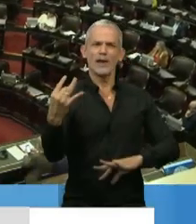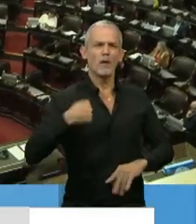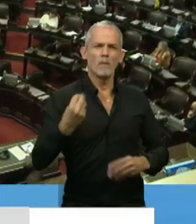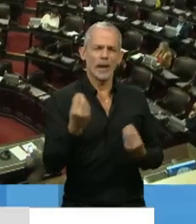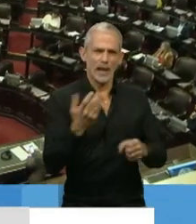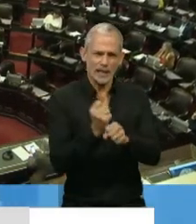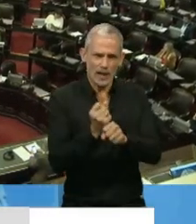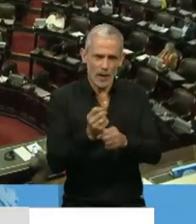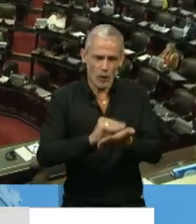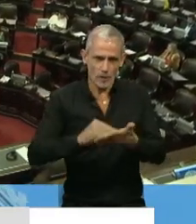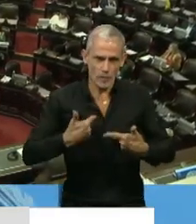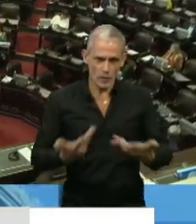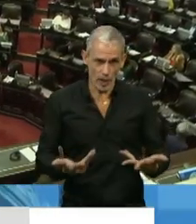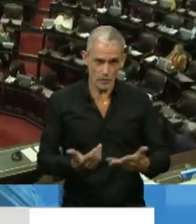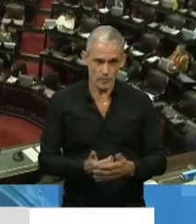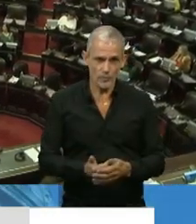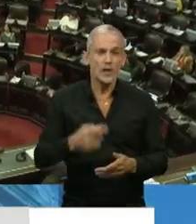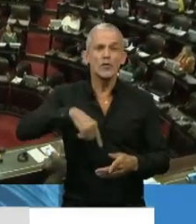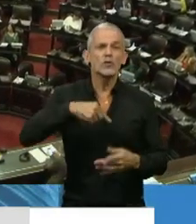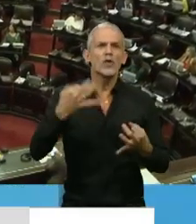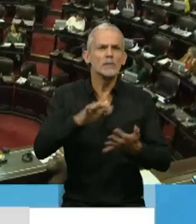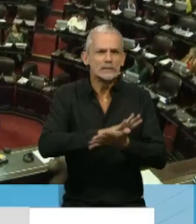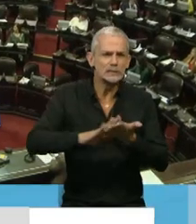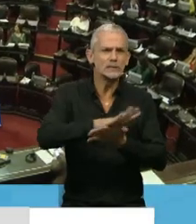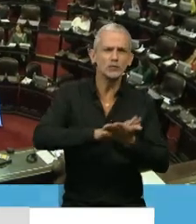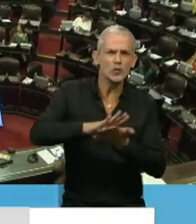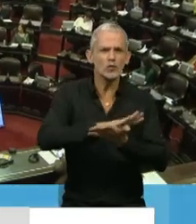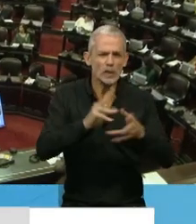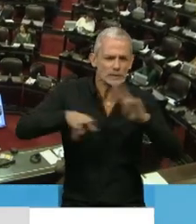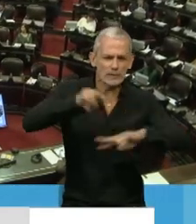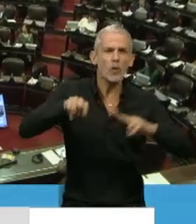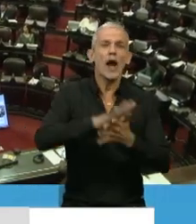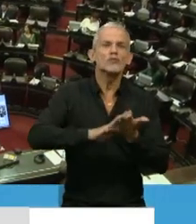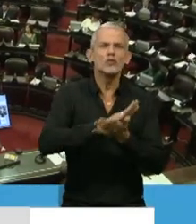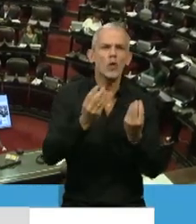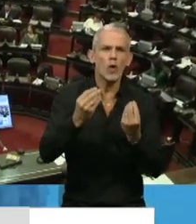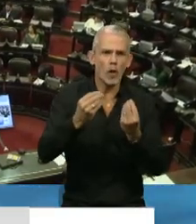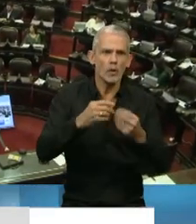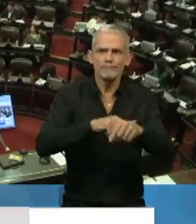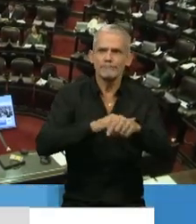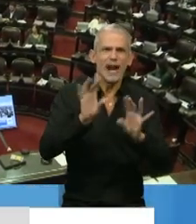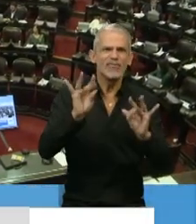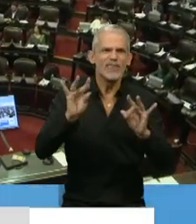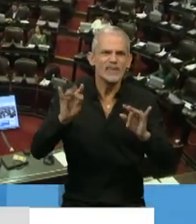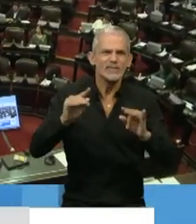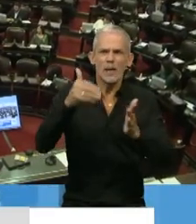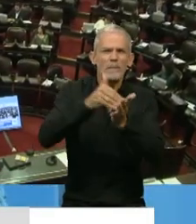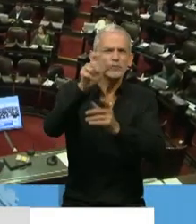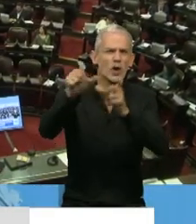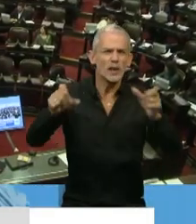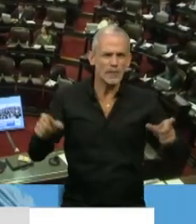claro que tenemos que poder dar respuestas a la actual coyuntura que atraviesan millones de